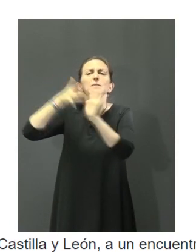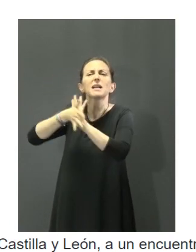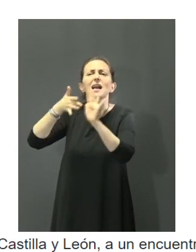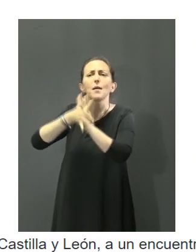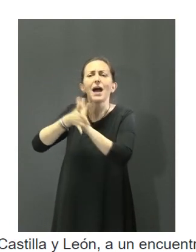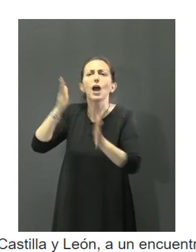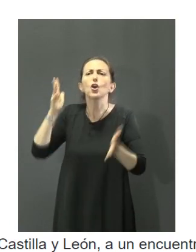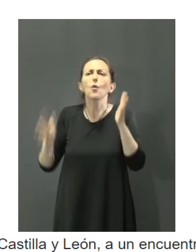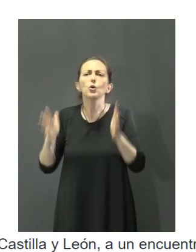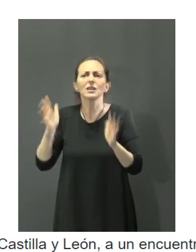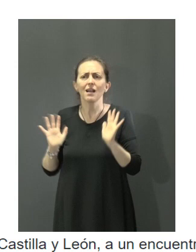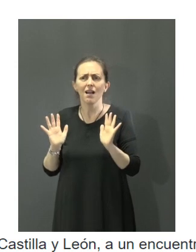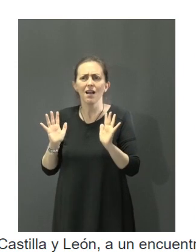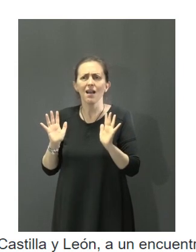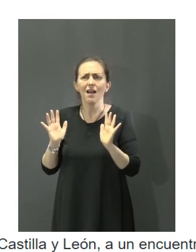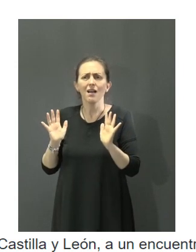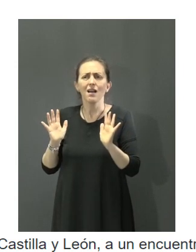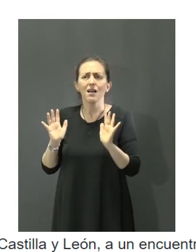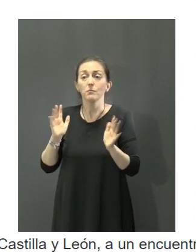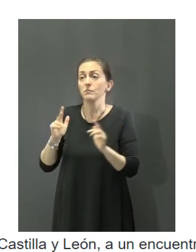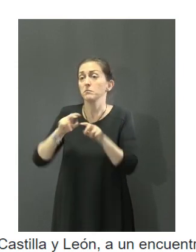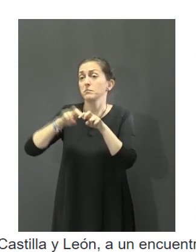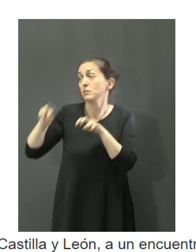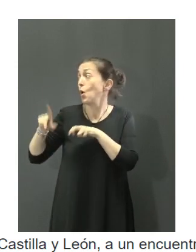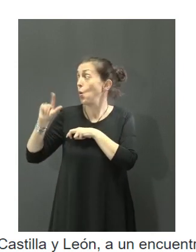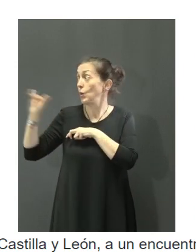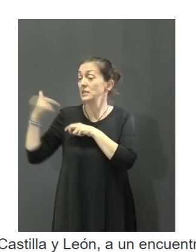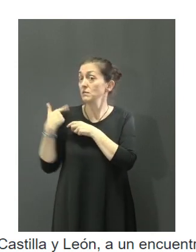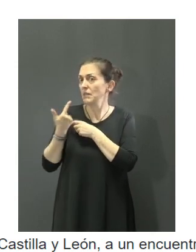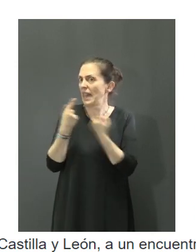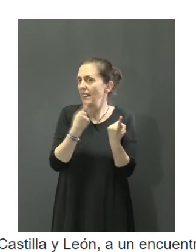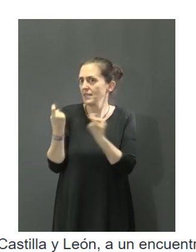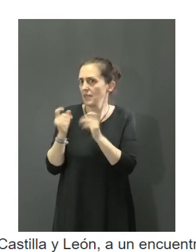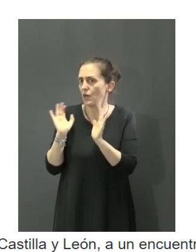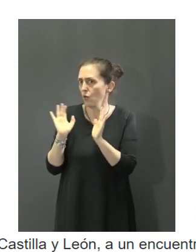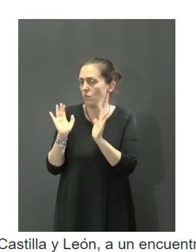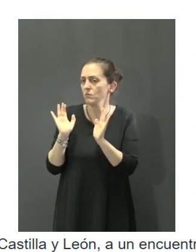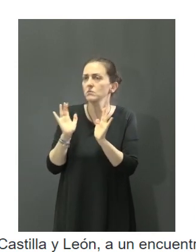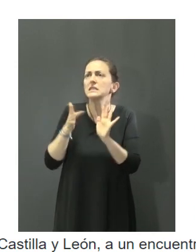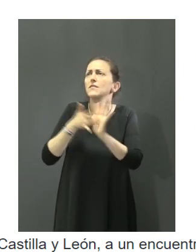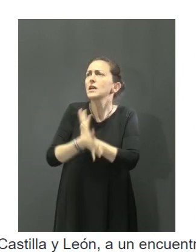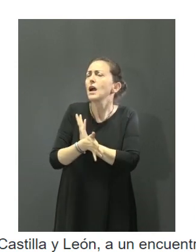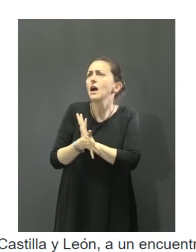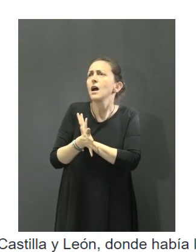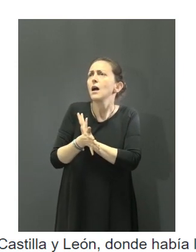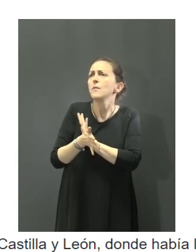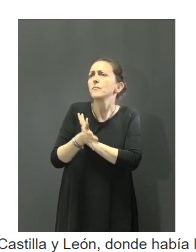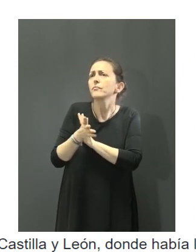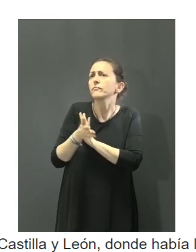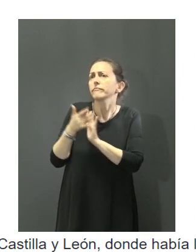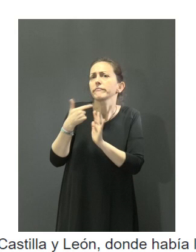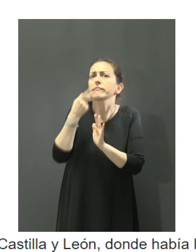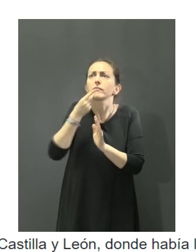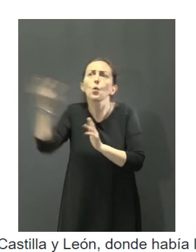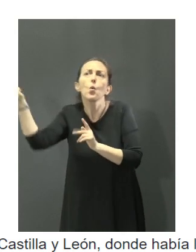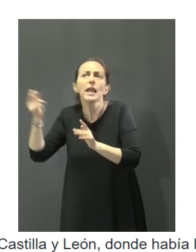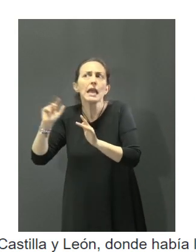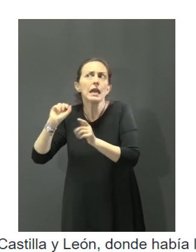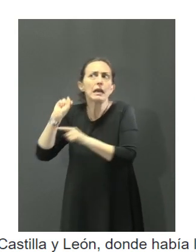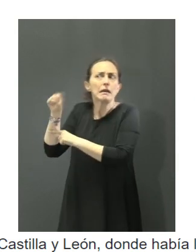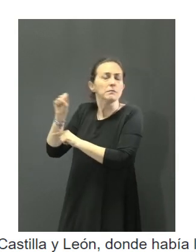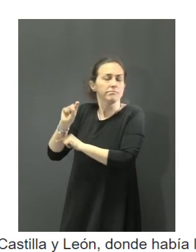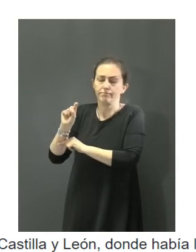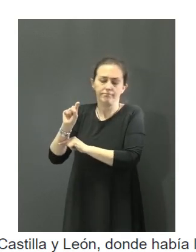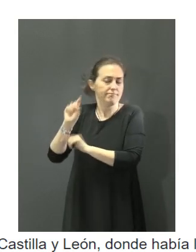esa robótica. Estoy con Luis, es algo necesario, no va a ser algo a lo que podamos escapar, y más